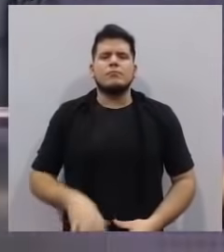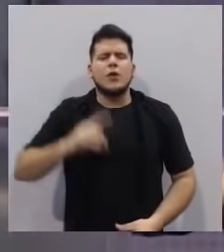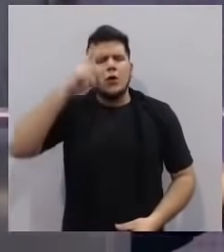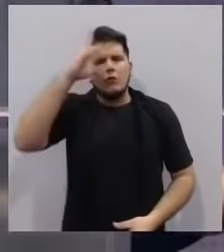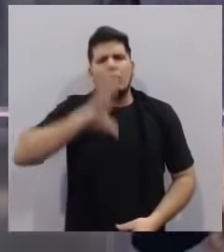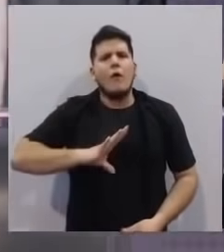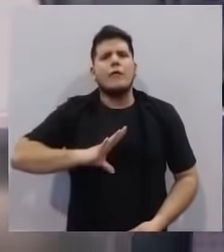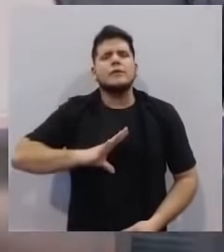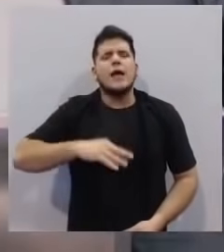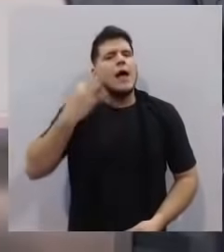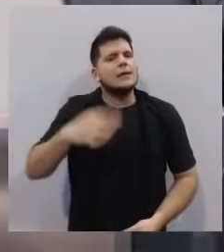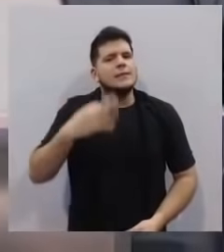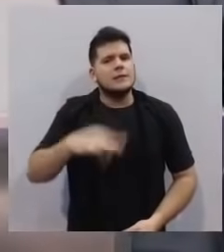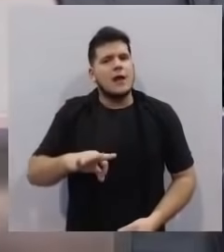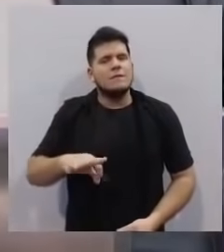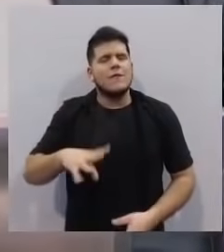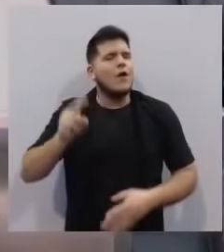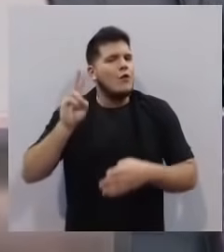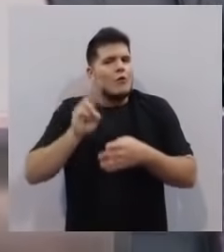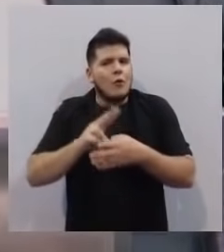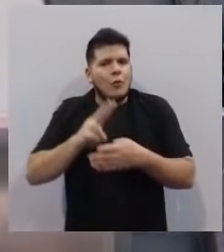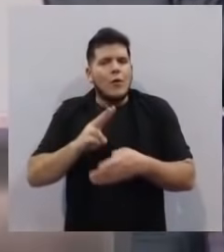la iglesia debe tener esa visión